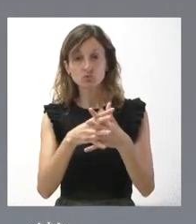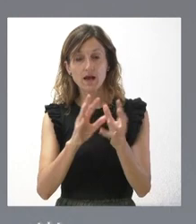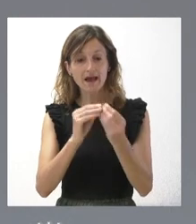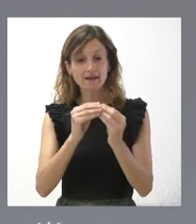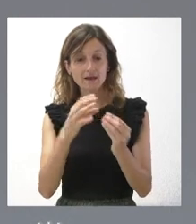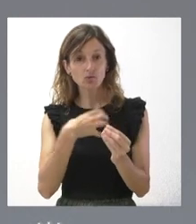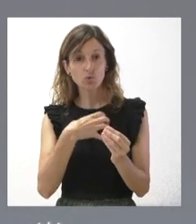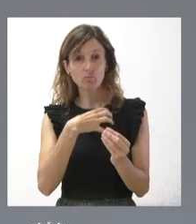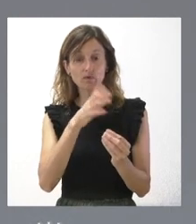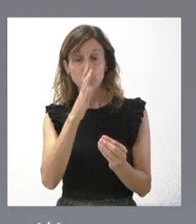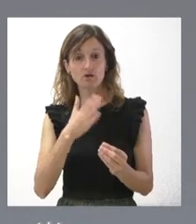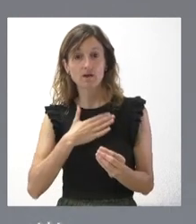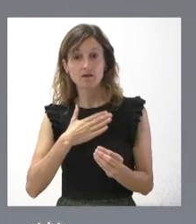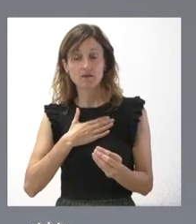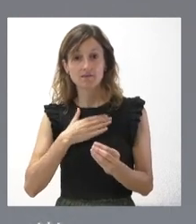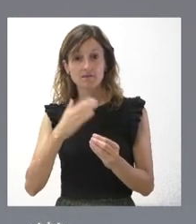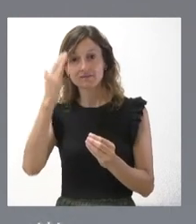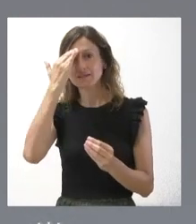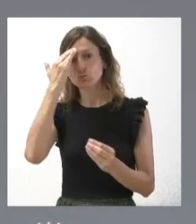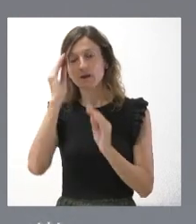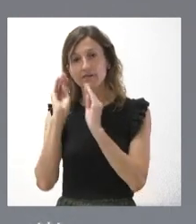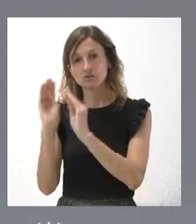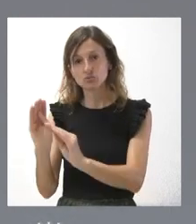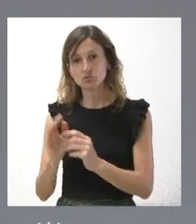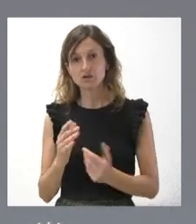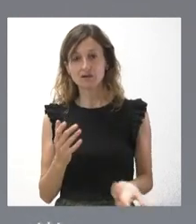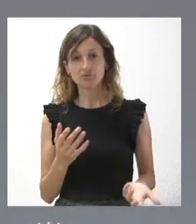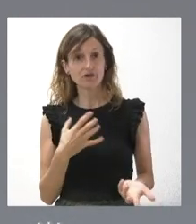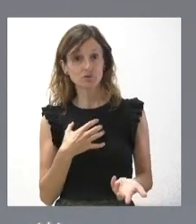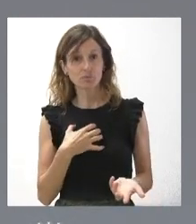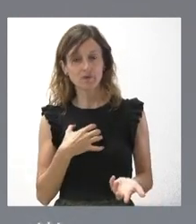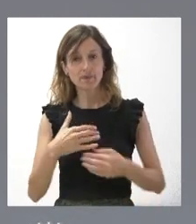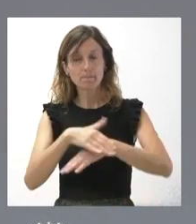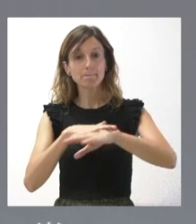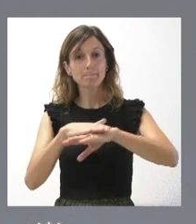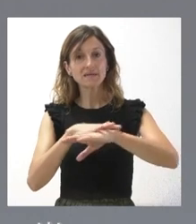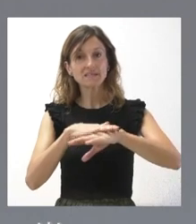algo cuya titularidad no ostentamos. El ministro